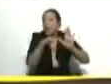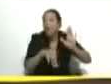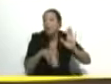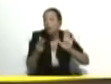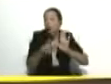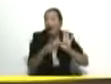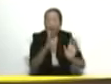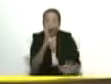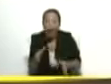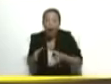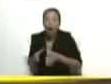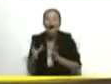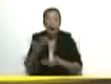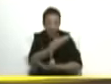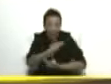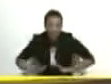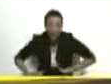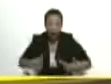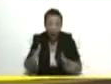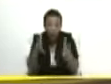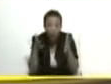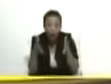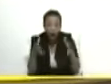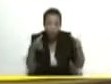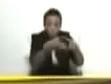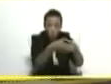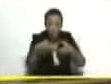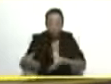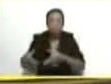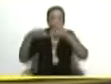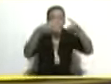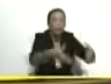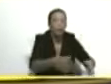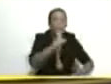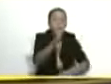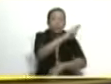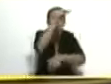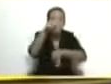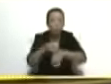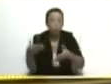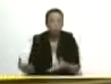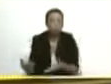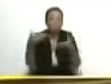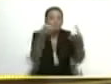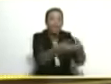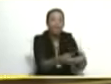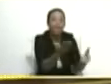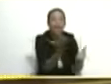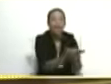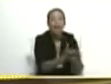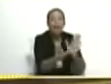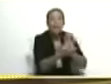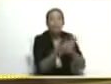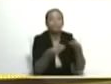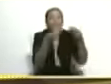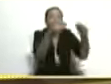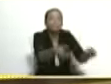Segundo, entregar. Bueno, ganaron. Agarren ahí, pues. Agarren el coroto.